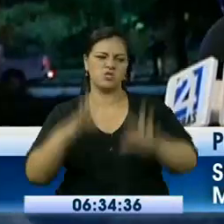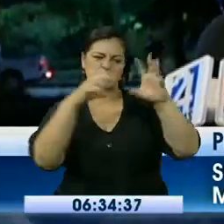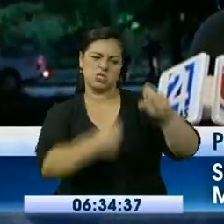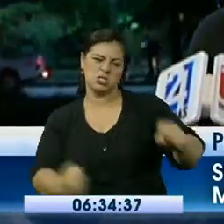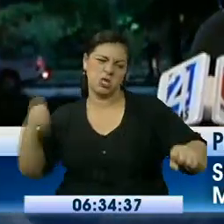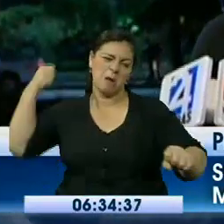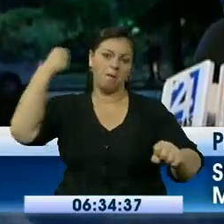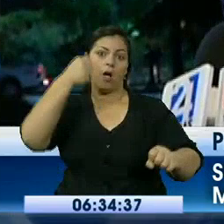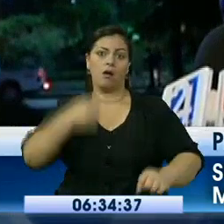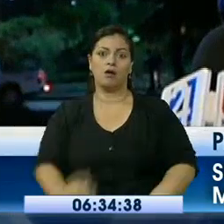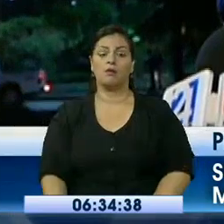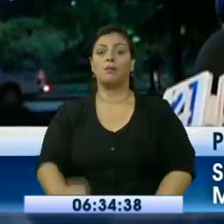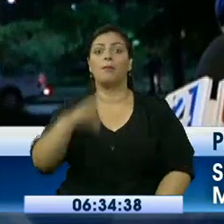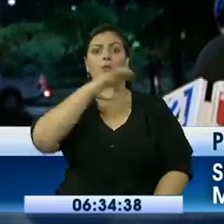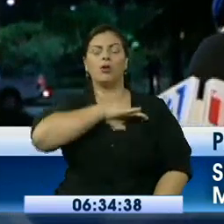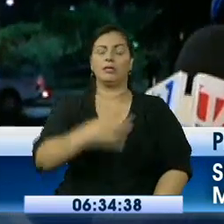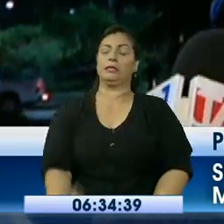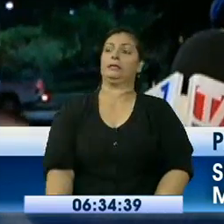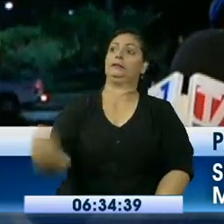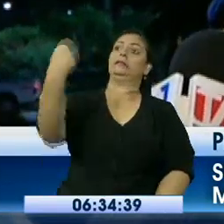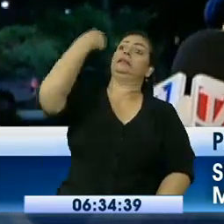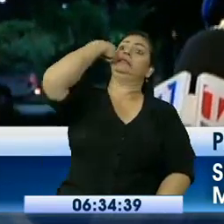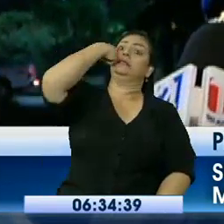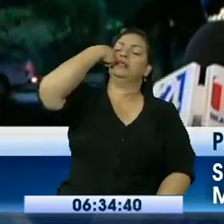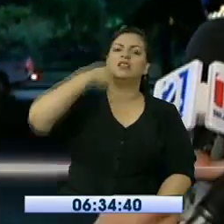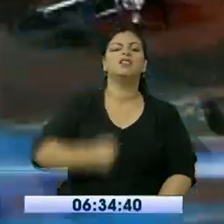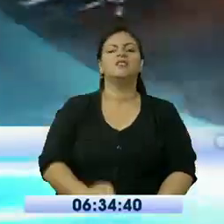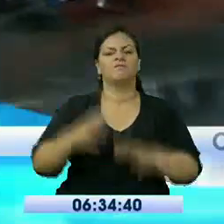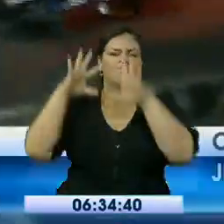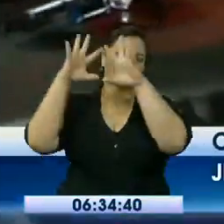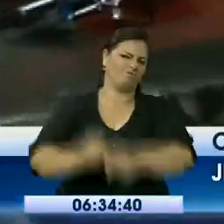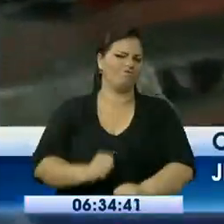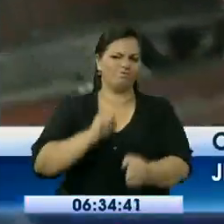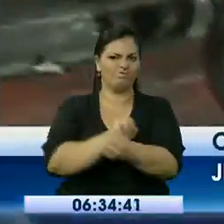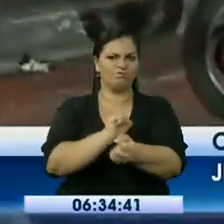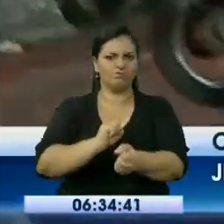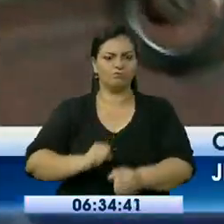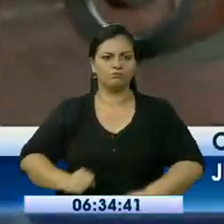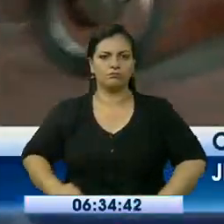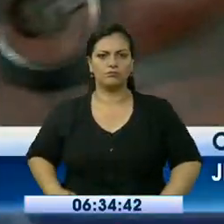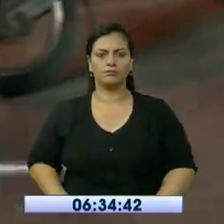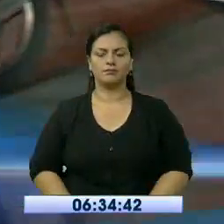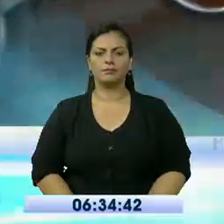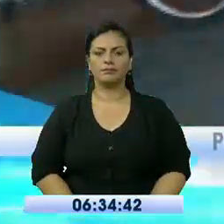fueron encima con la moto y todo. Igualmente hay policías también golpeados con los dos.